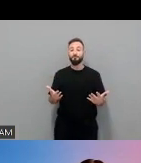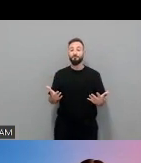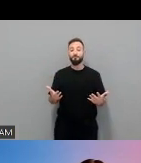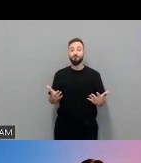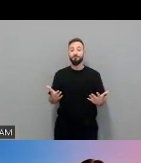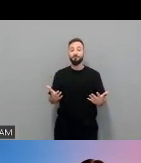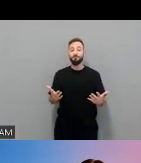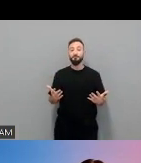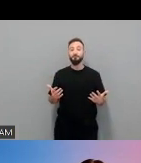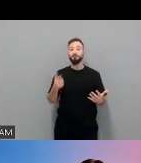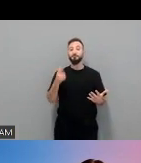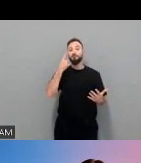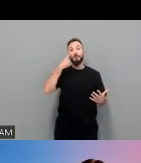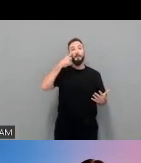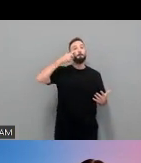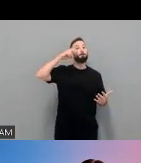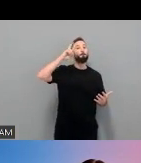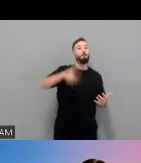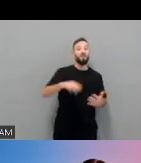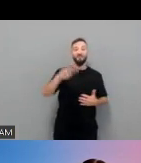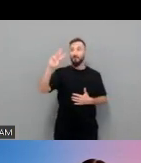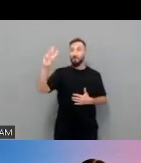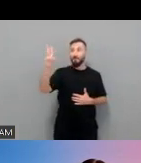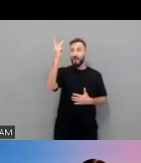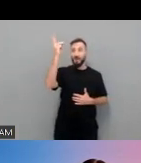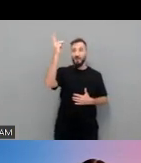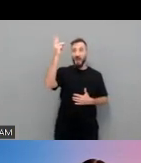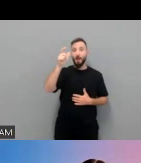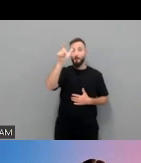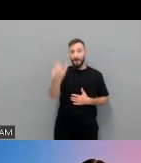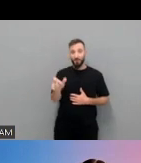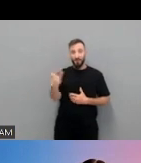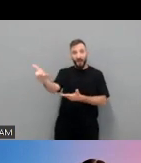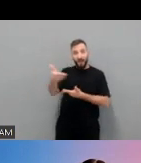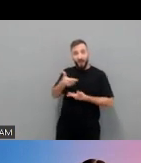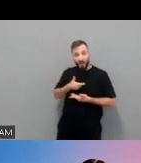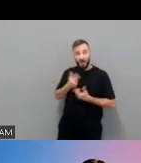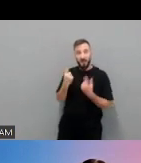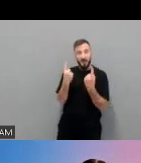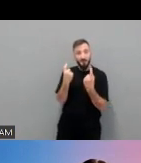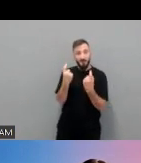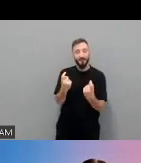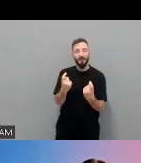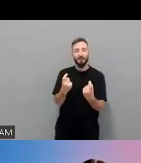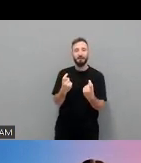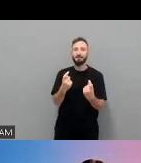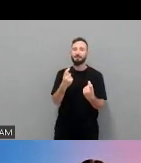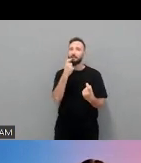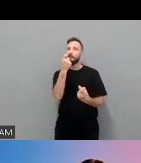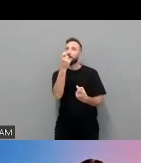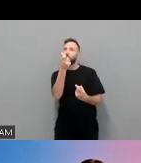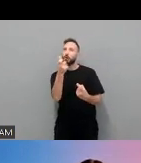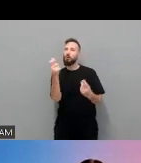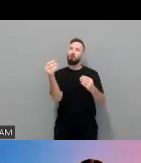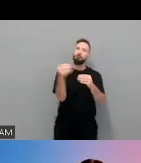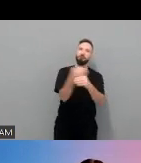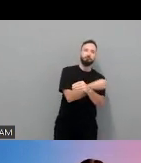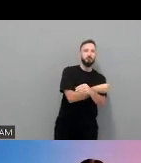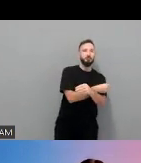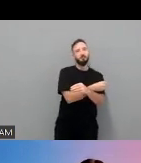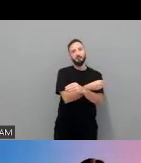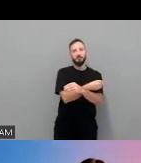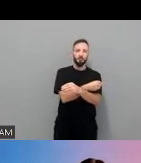Y ese reconocimiento de tercera persona, la verdad es que es un poco incongruente que no esté comunicado